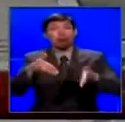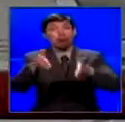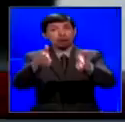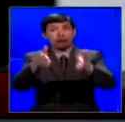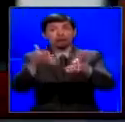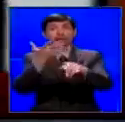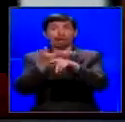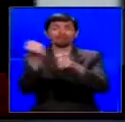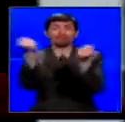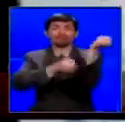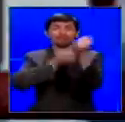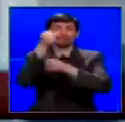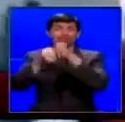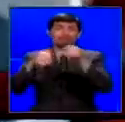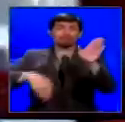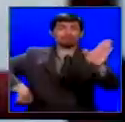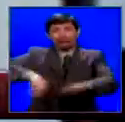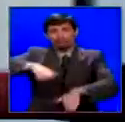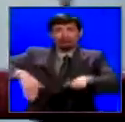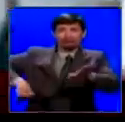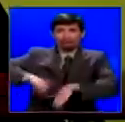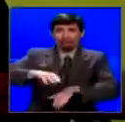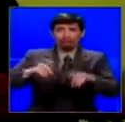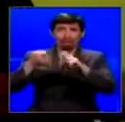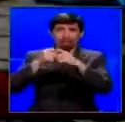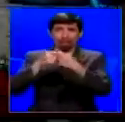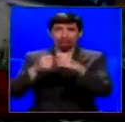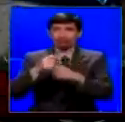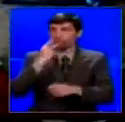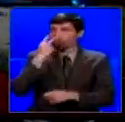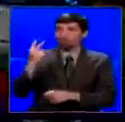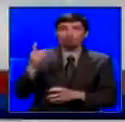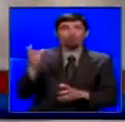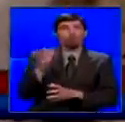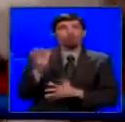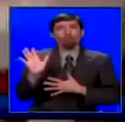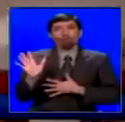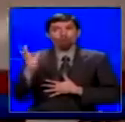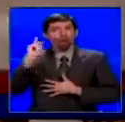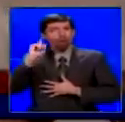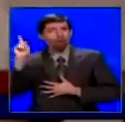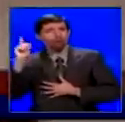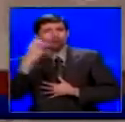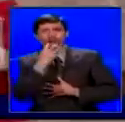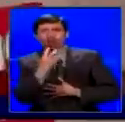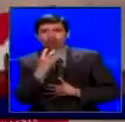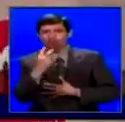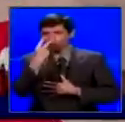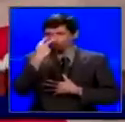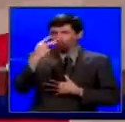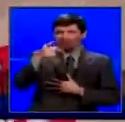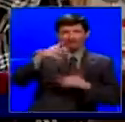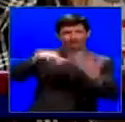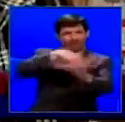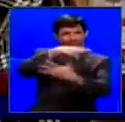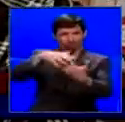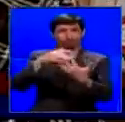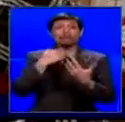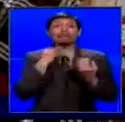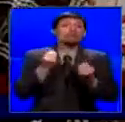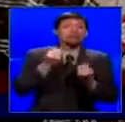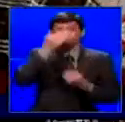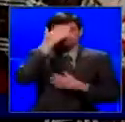cruzaban golpes de puño y patadas. Fue horrible. Se escuchaban los gritos, nomás. Vi el despelote, pero no vi qué es lo que pasó. Entra la